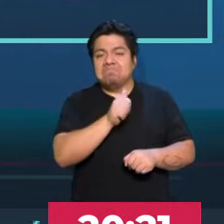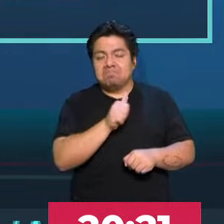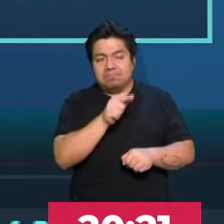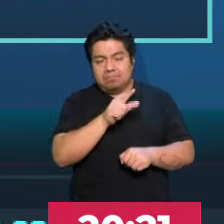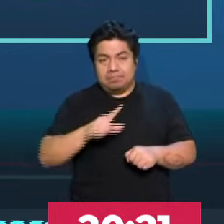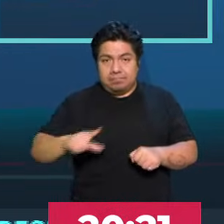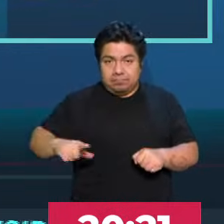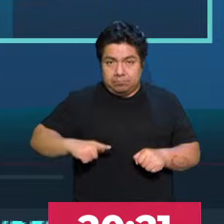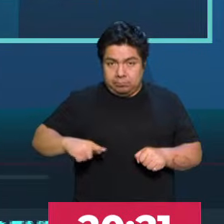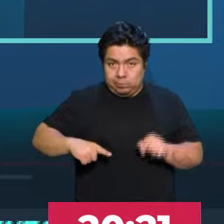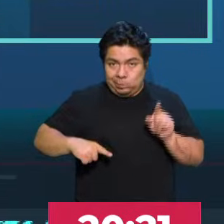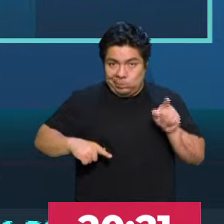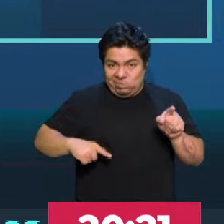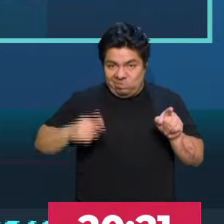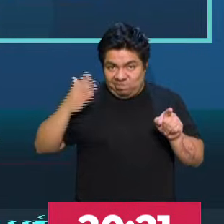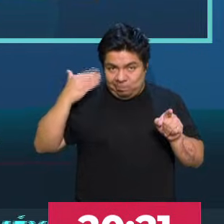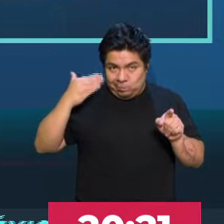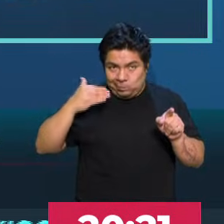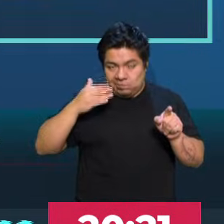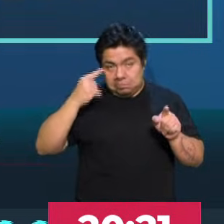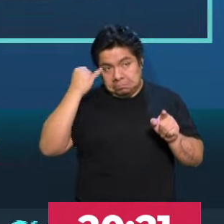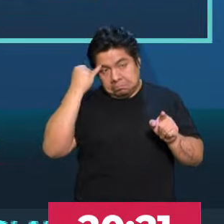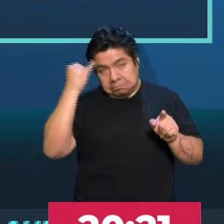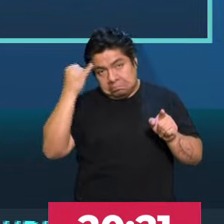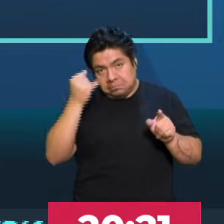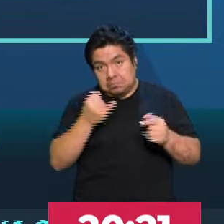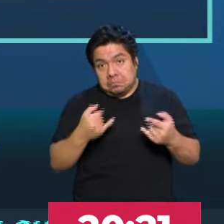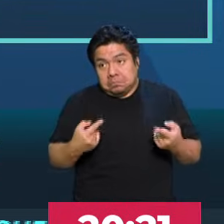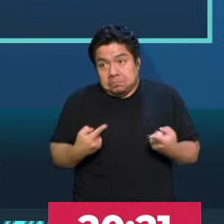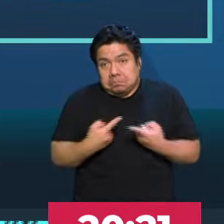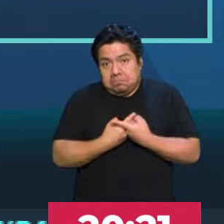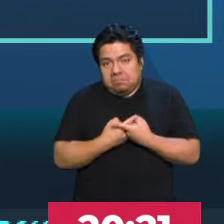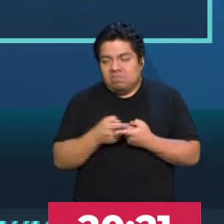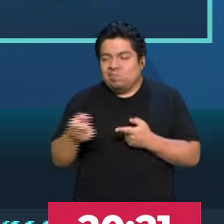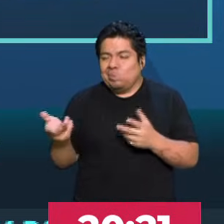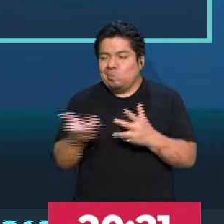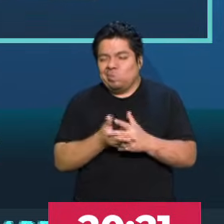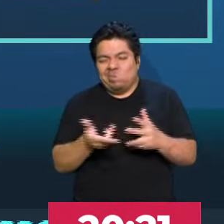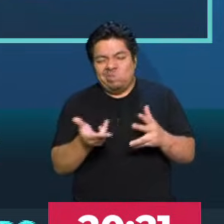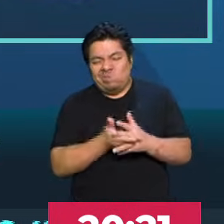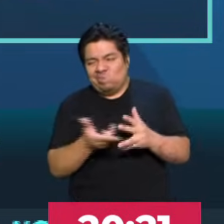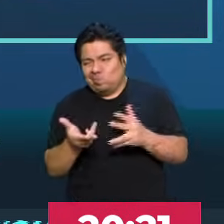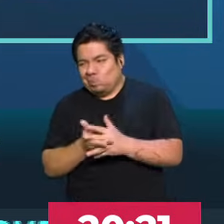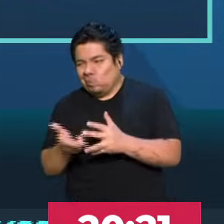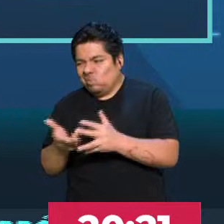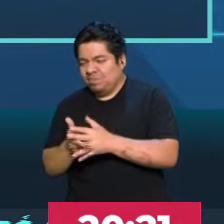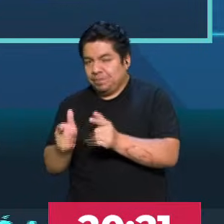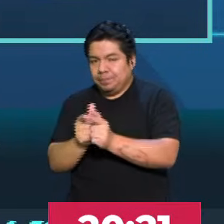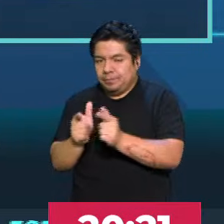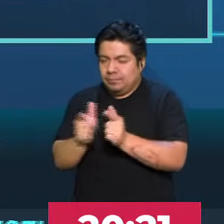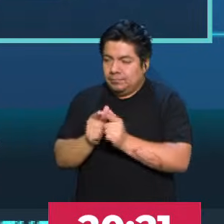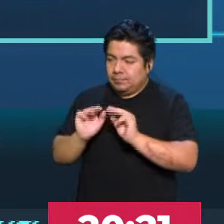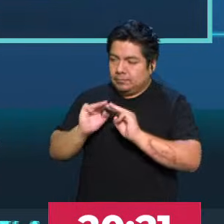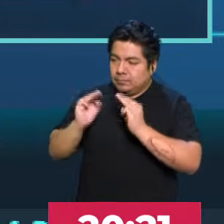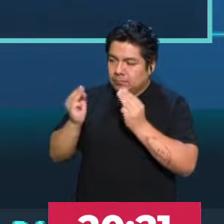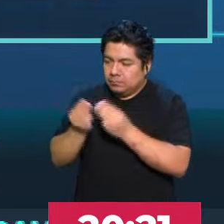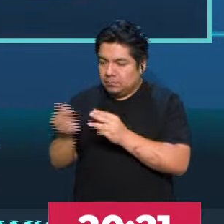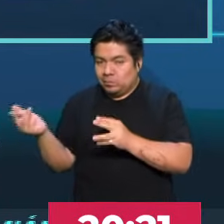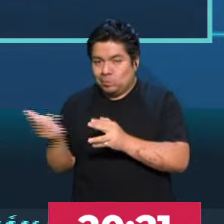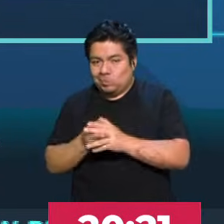Ejecutivo en esa lógica tan absurda de que se maten entre ellos o que se maten grupos criminales, como si no